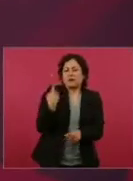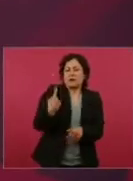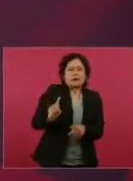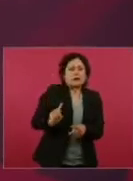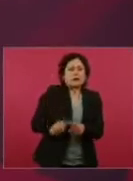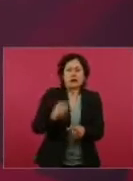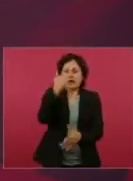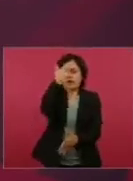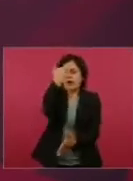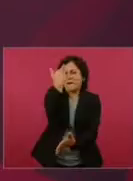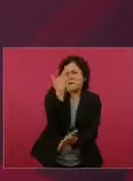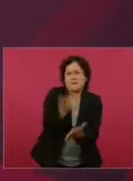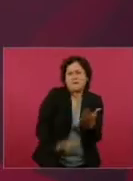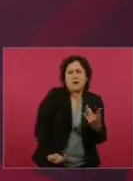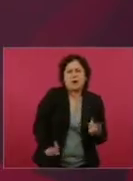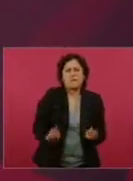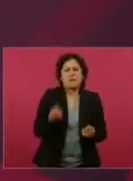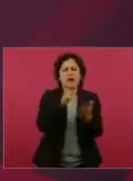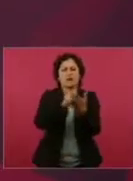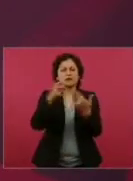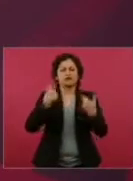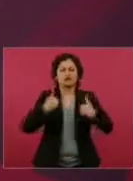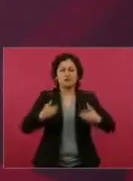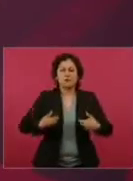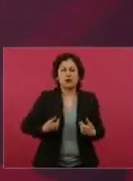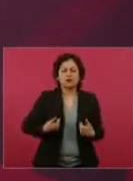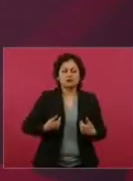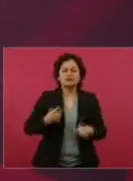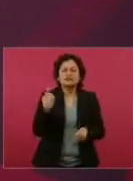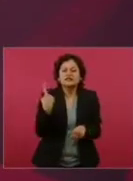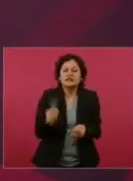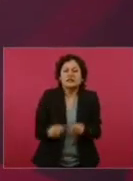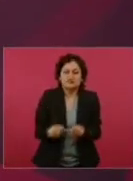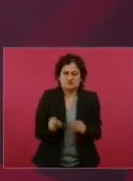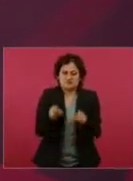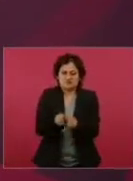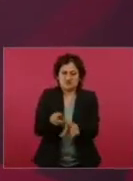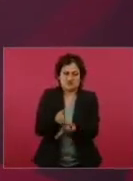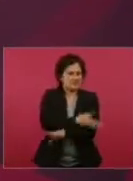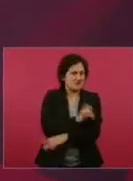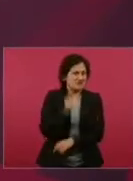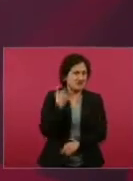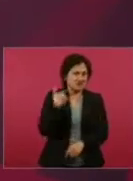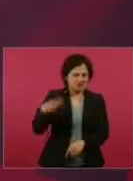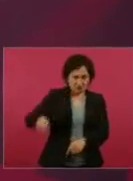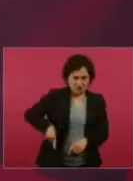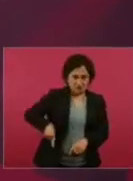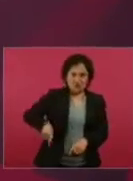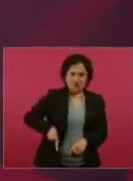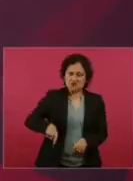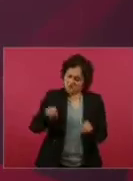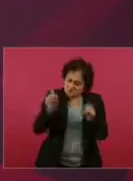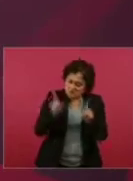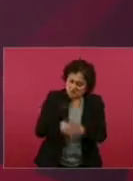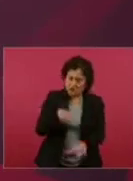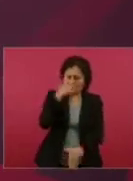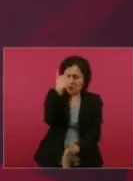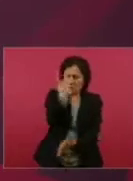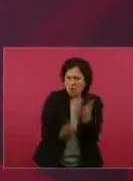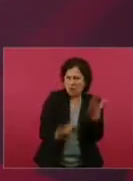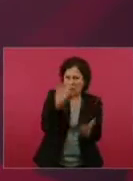El Estado. Pero para que se entienda mejor, porque a veces no es